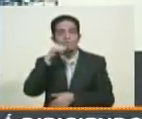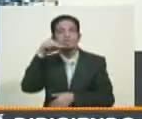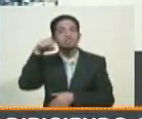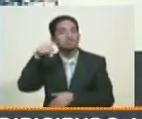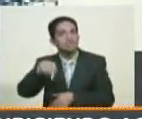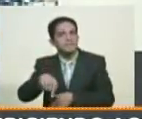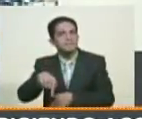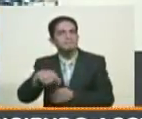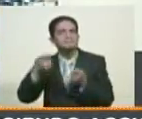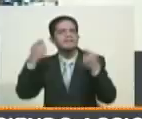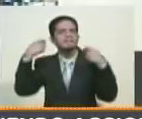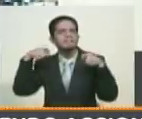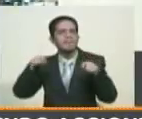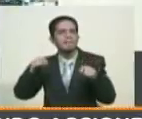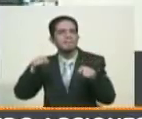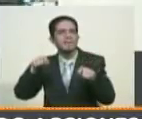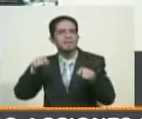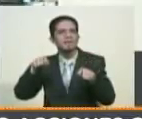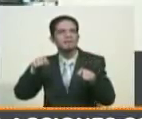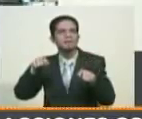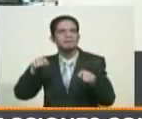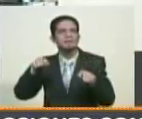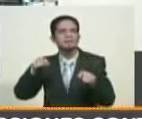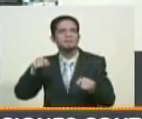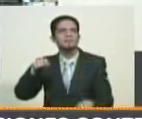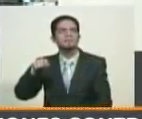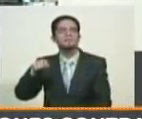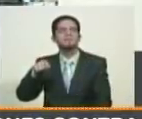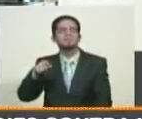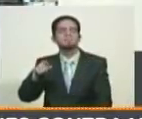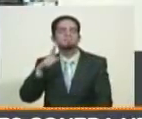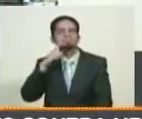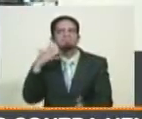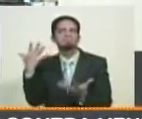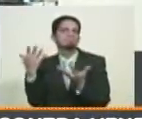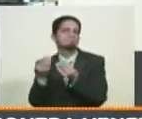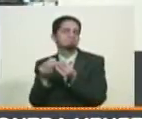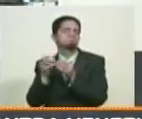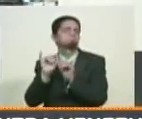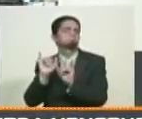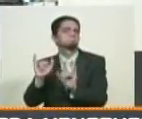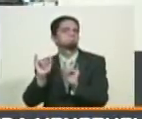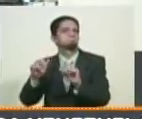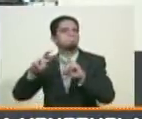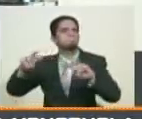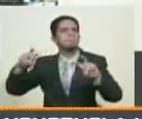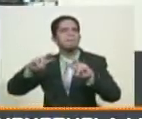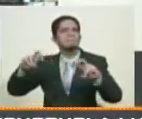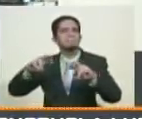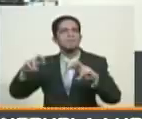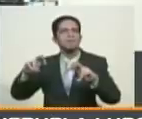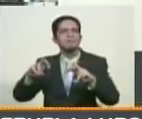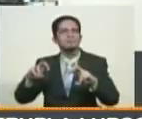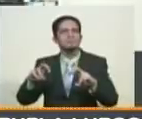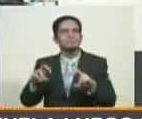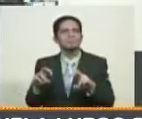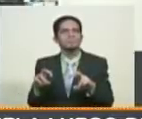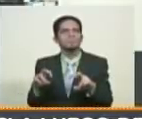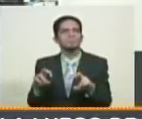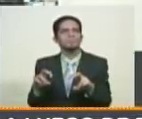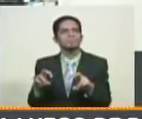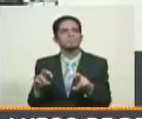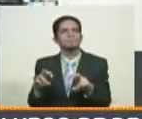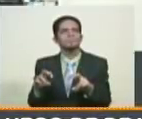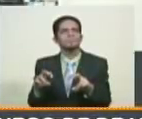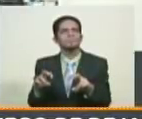atentado estuvo vinculado con una investigación, óigase bien, está vinculado